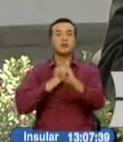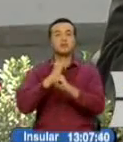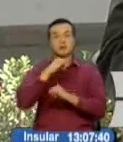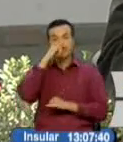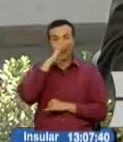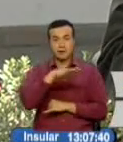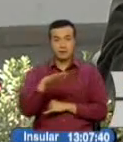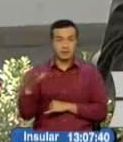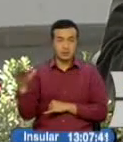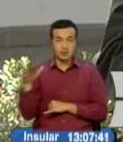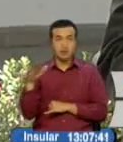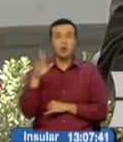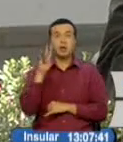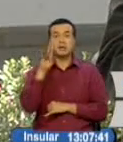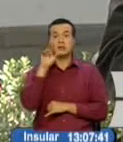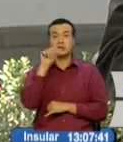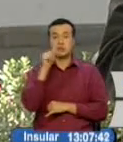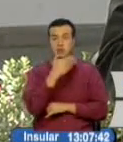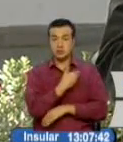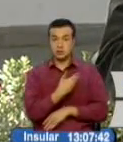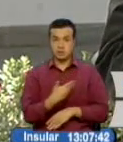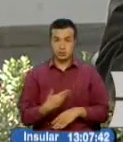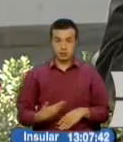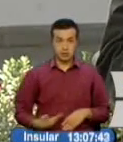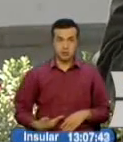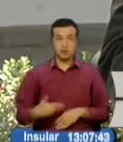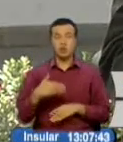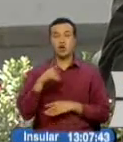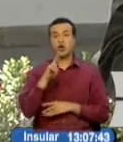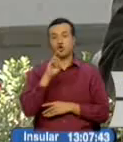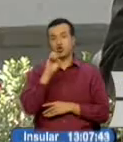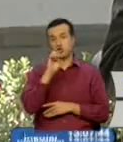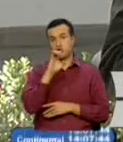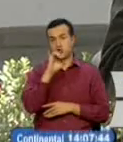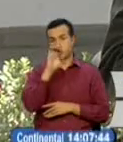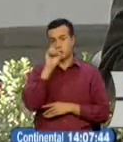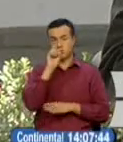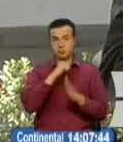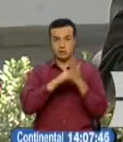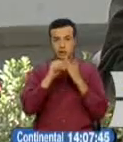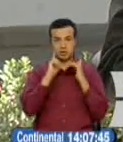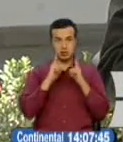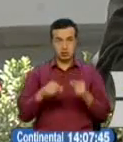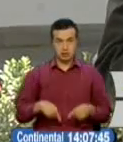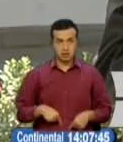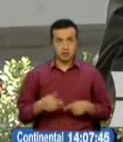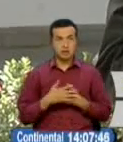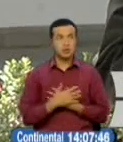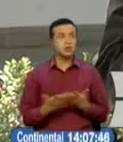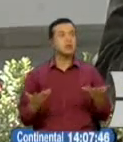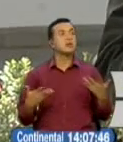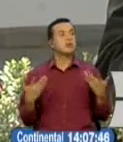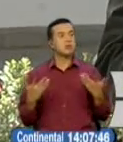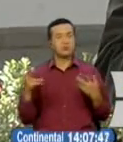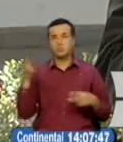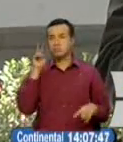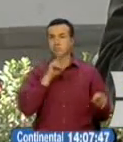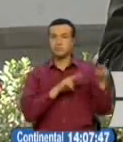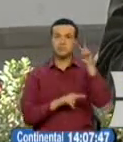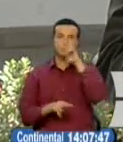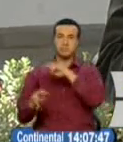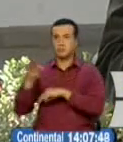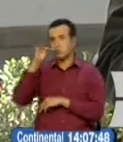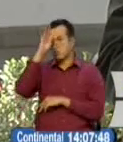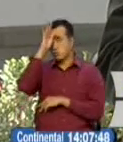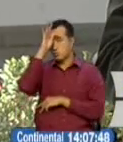Niño, la esposa del jefe de Estado, Rocío González, junto a la ministra de Salud, Verónica Espinosa, hicieron un recorrido por el